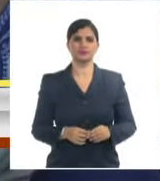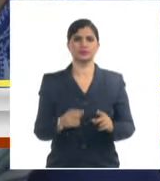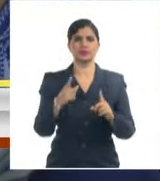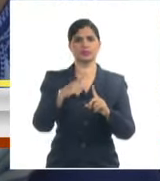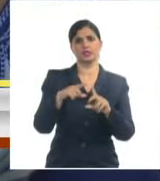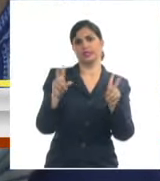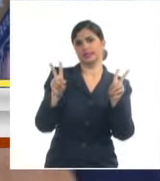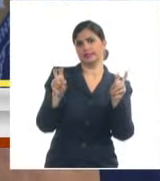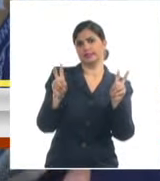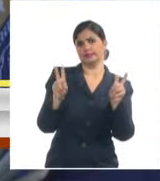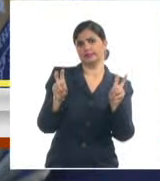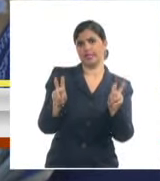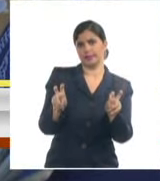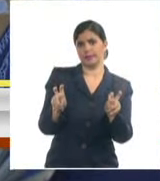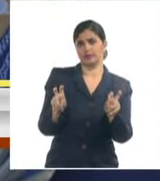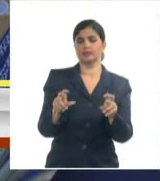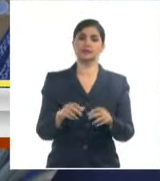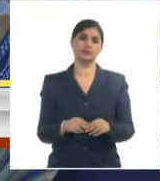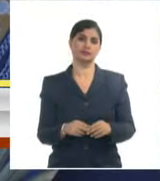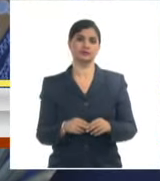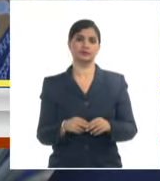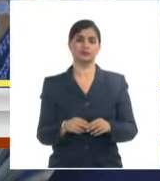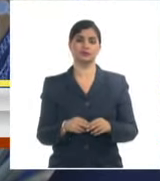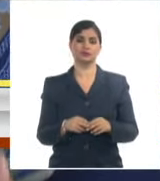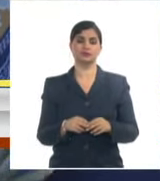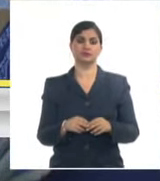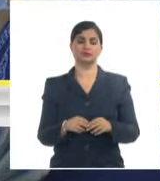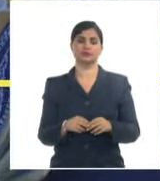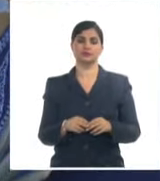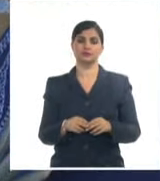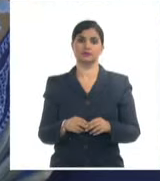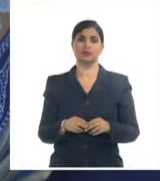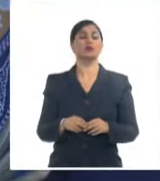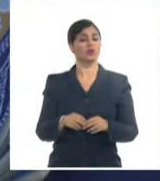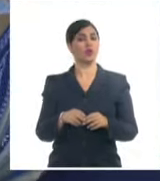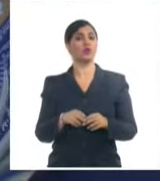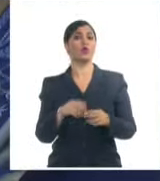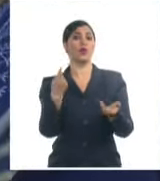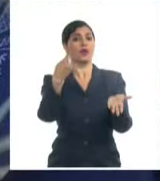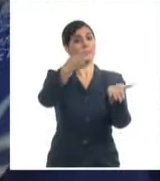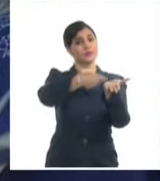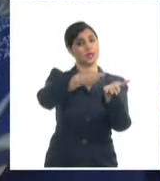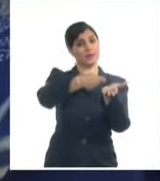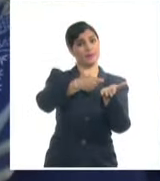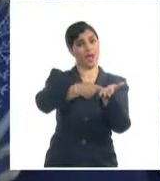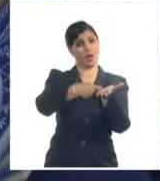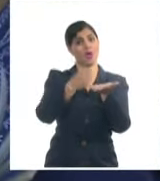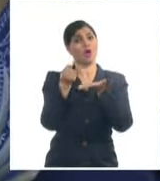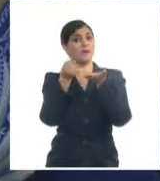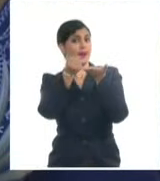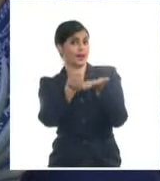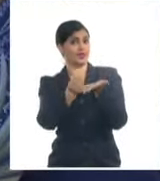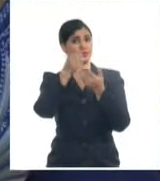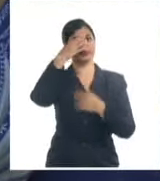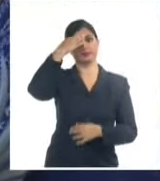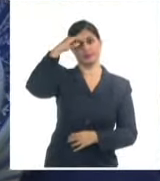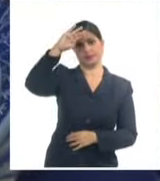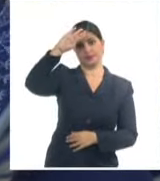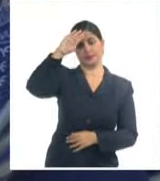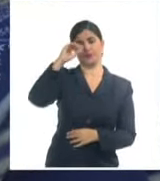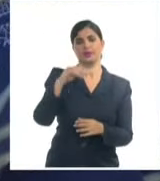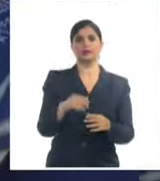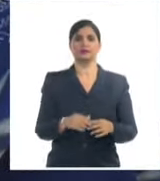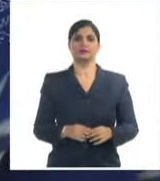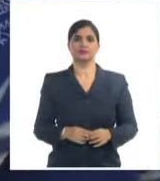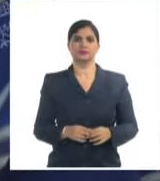relacionados con la tributación, los temas relacionados con los impuestos pueden ayudar a, una vez resueltos,